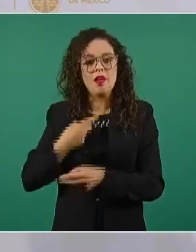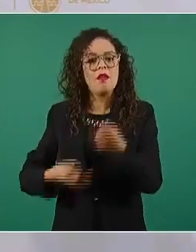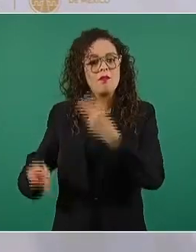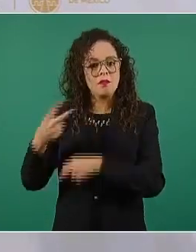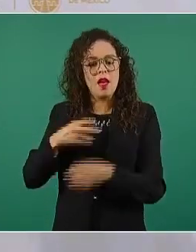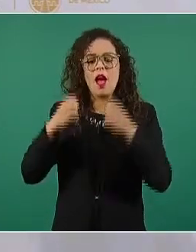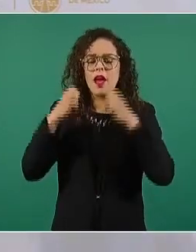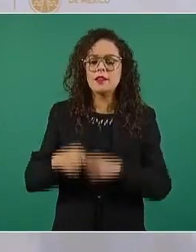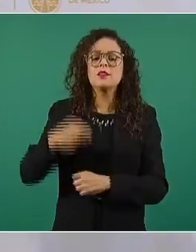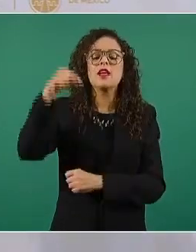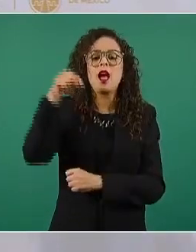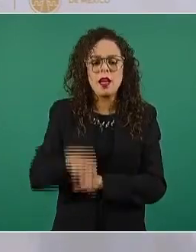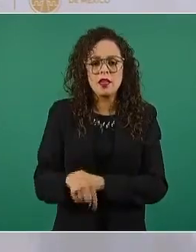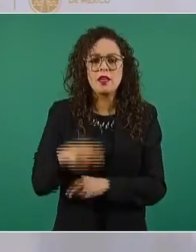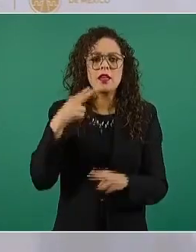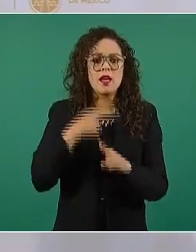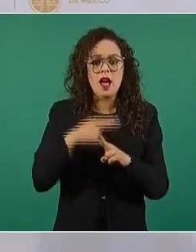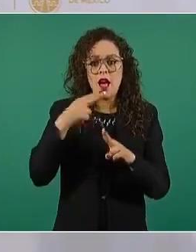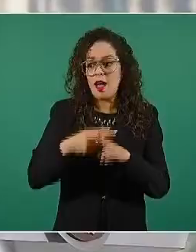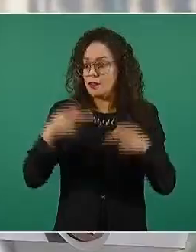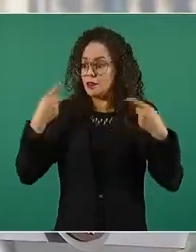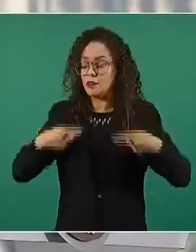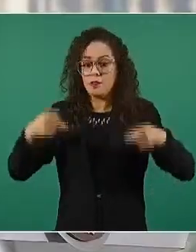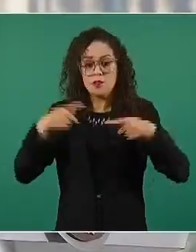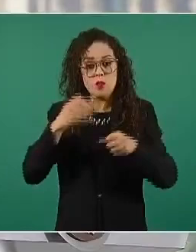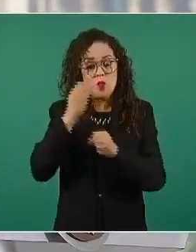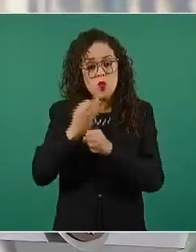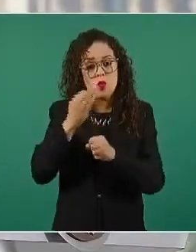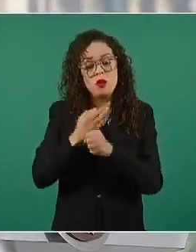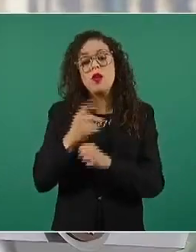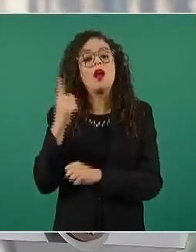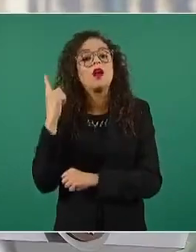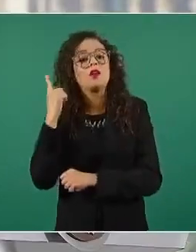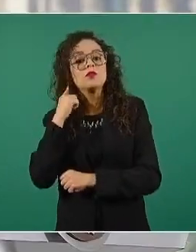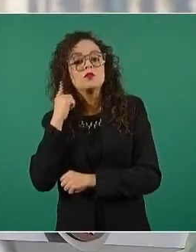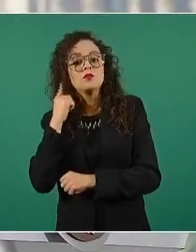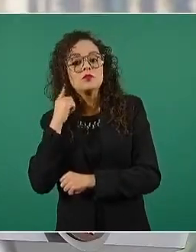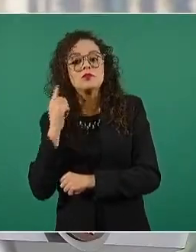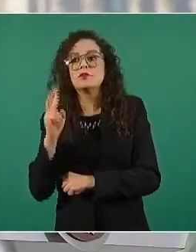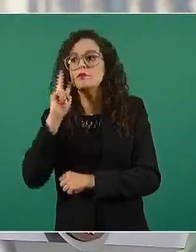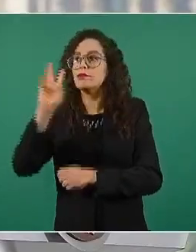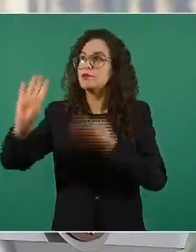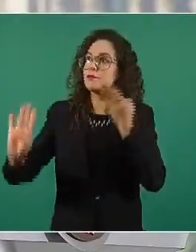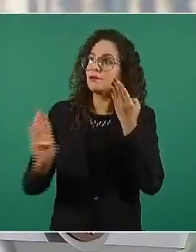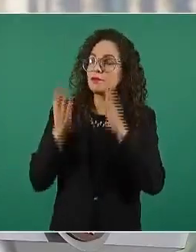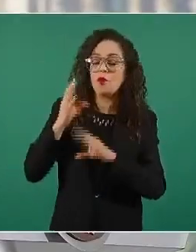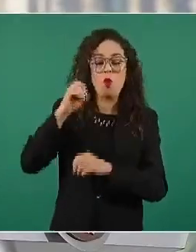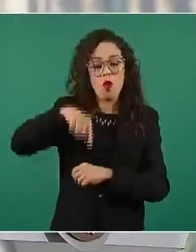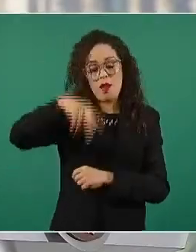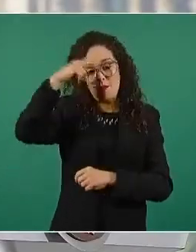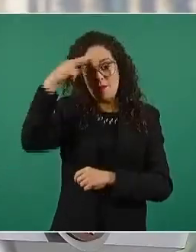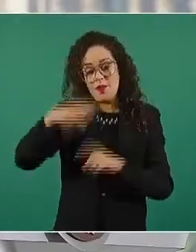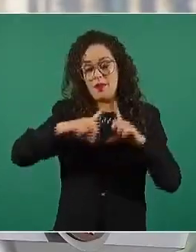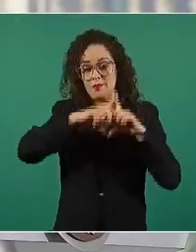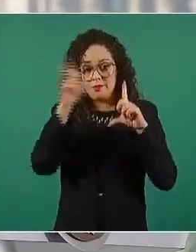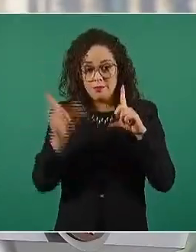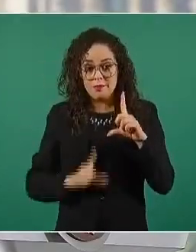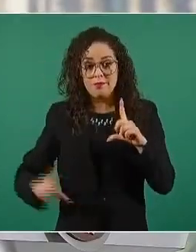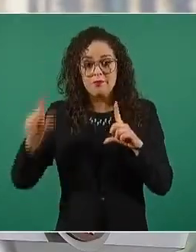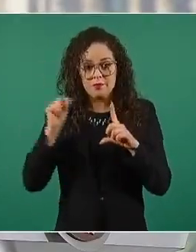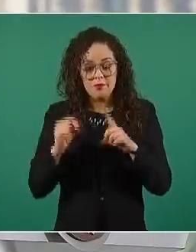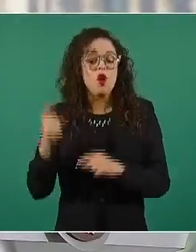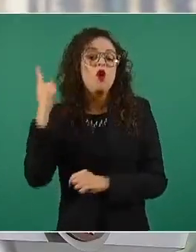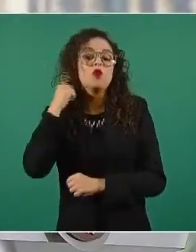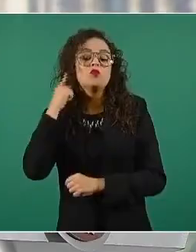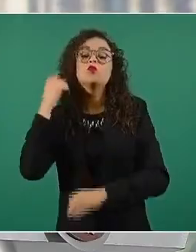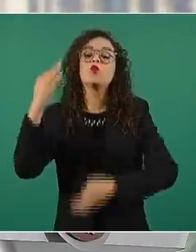nosotros, incluso aquellos que nos están escuchando en el resto del país. Escuchen mis palabras, todos estamos